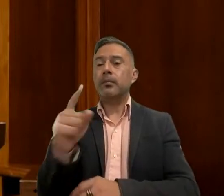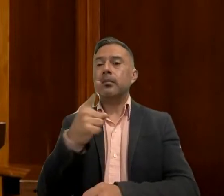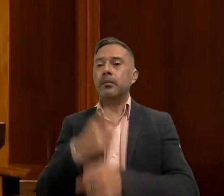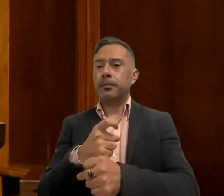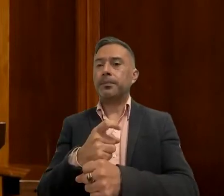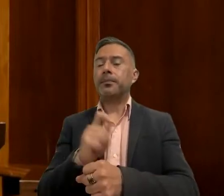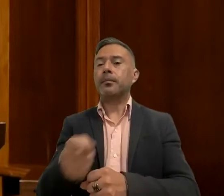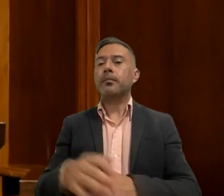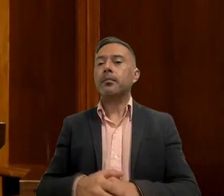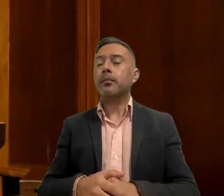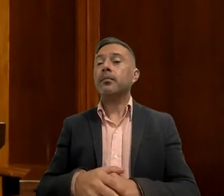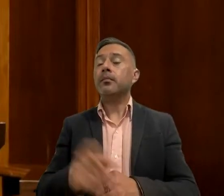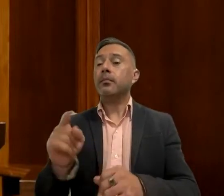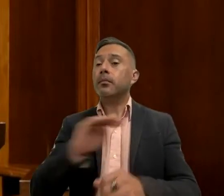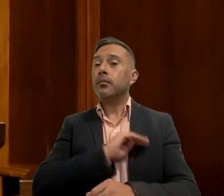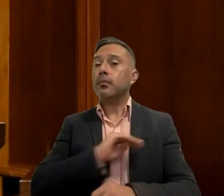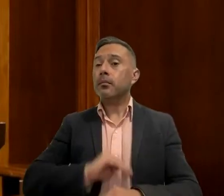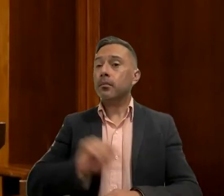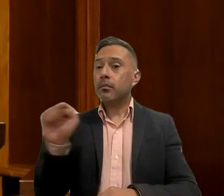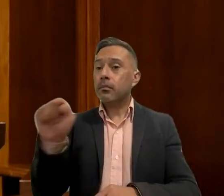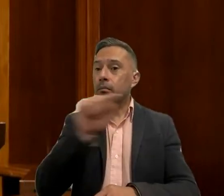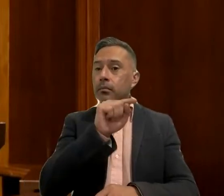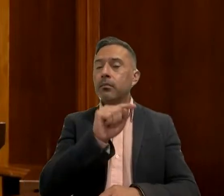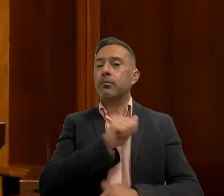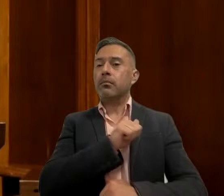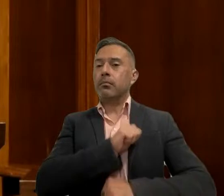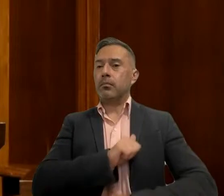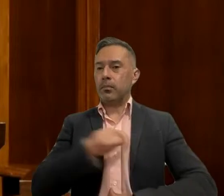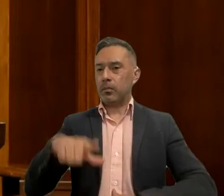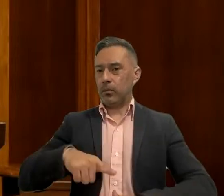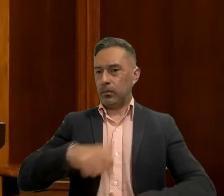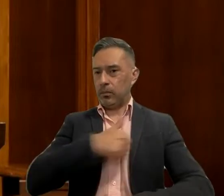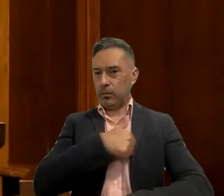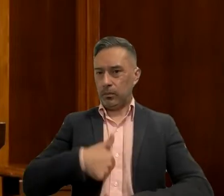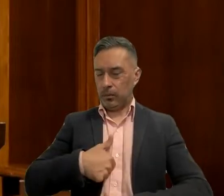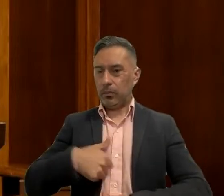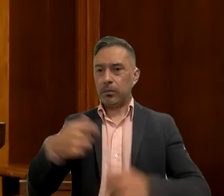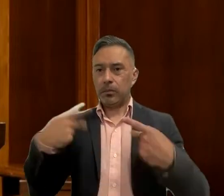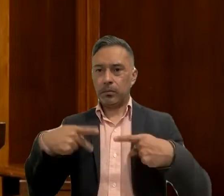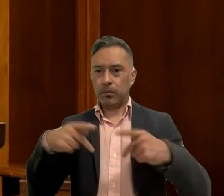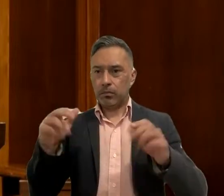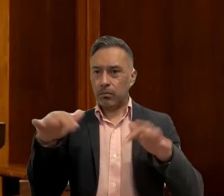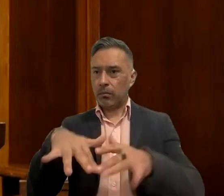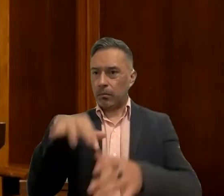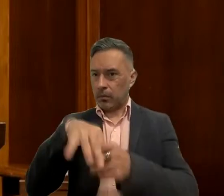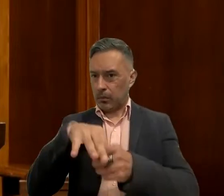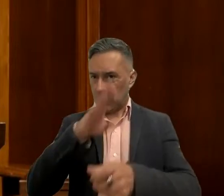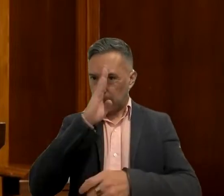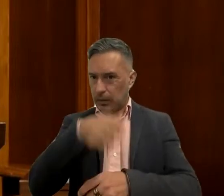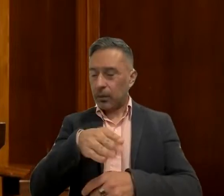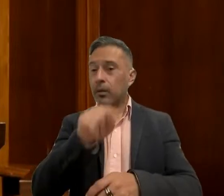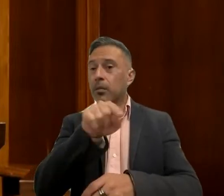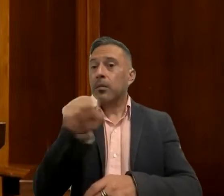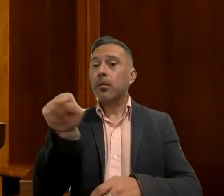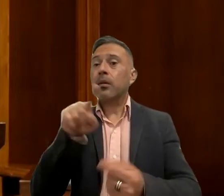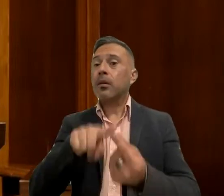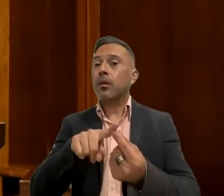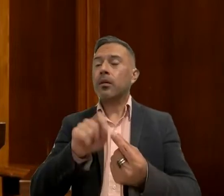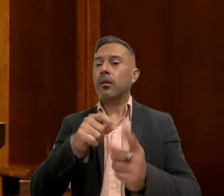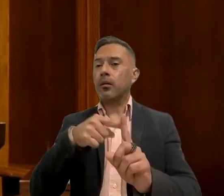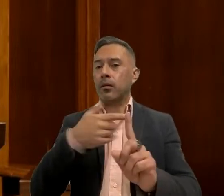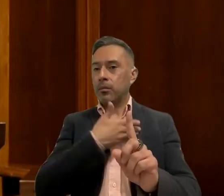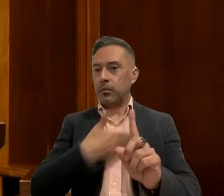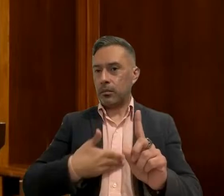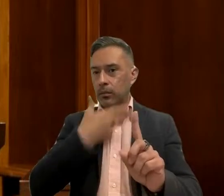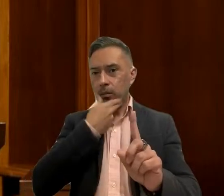cada municipio será gobernado por un ayuntamiento de elección popular directa, integrado por un presidente o presidenta municipal